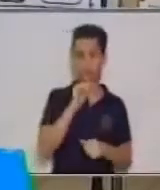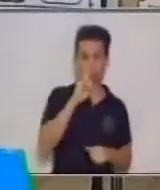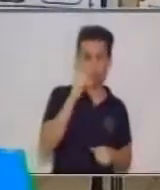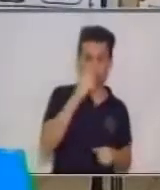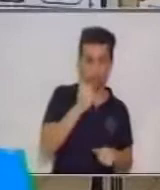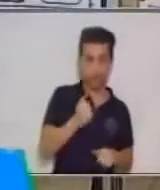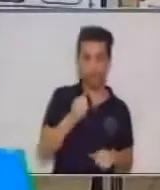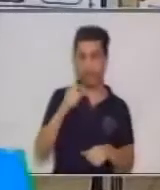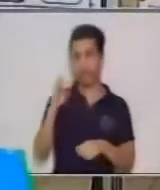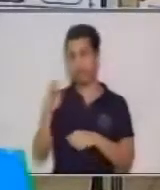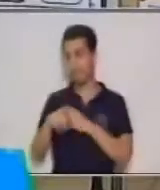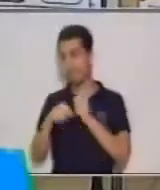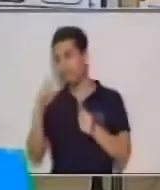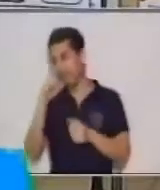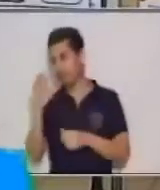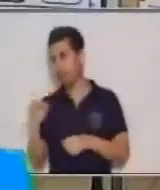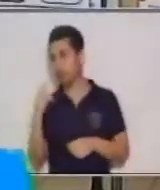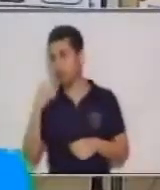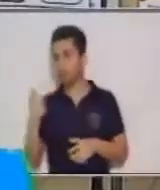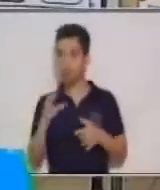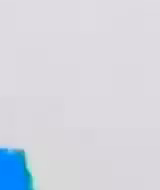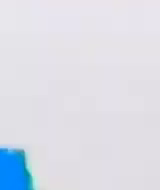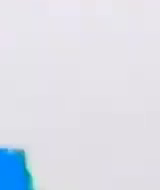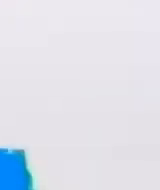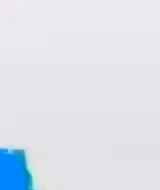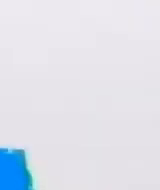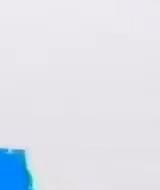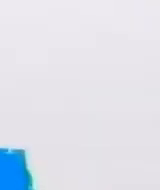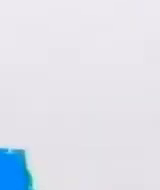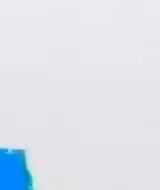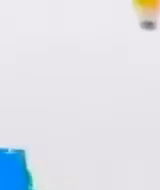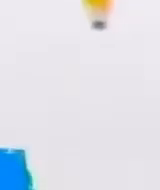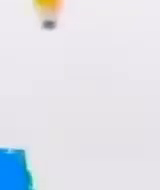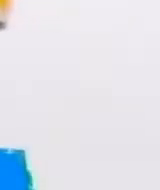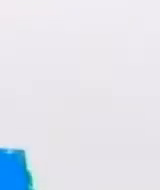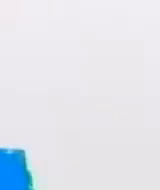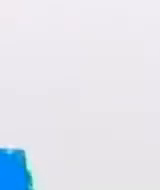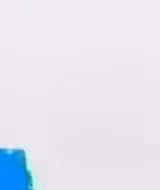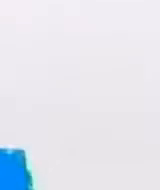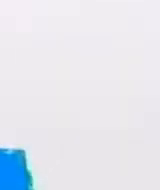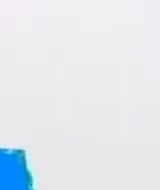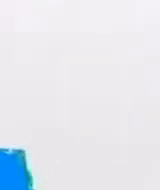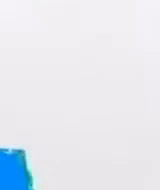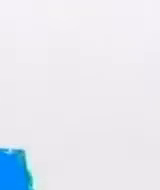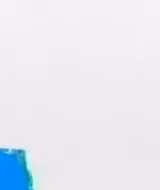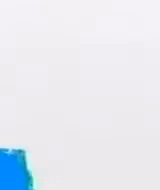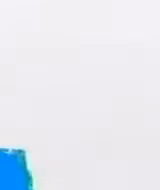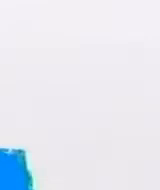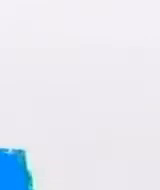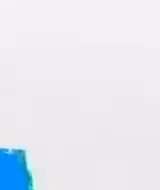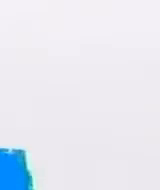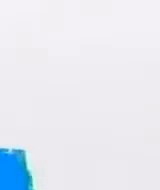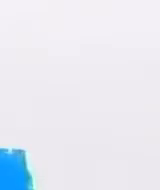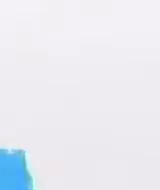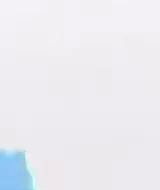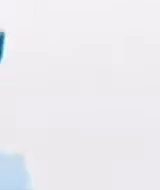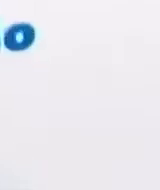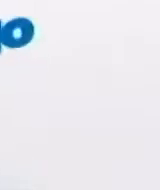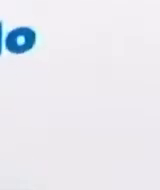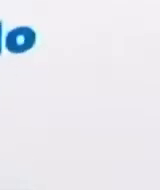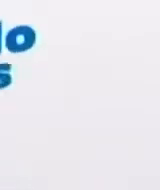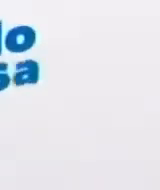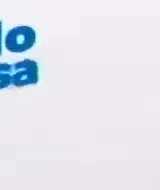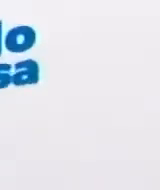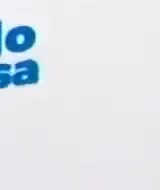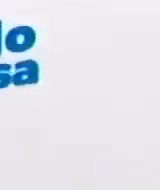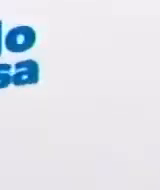¿Qué aprendimos en el programa? ¿Cómo se relacionan las causas y los efectos? Comparte con un adulto todo lo que aprendimos el día de hoy. Te recuerdo que laves